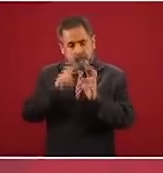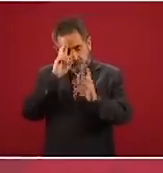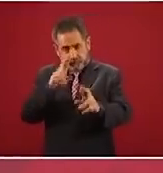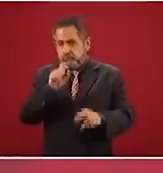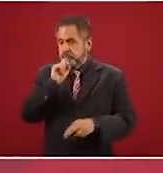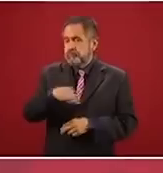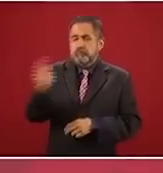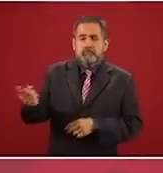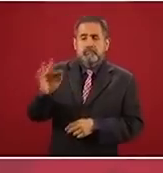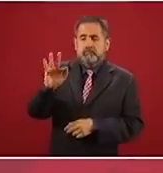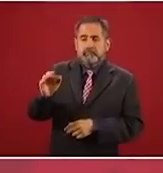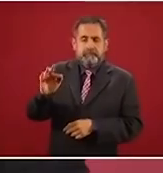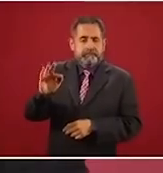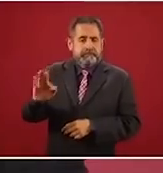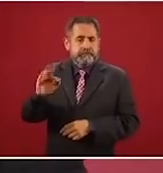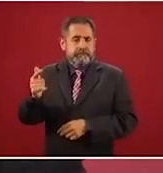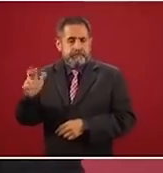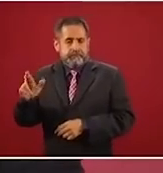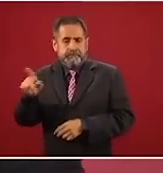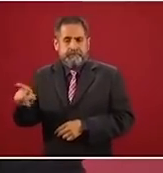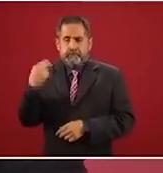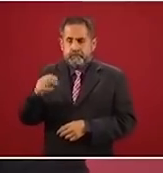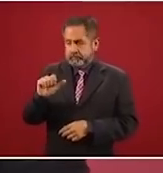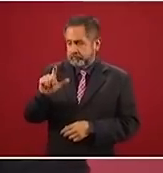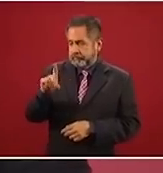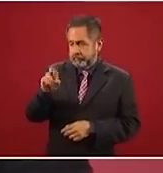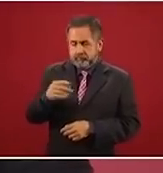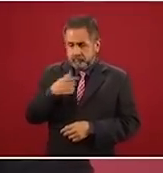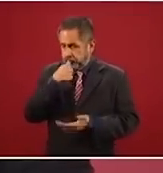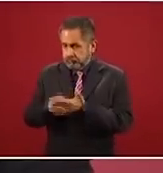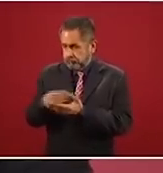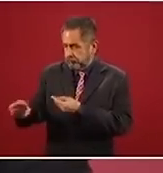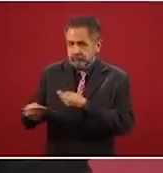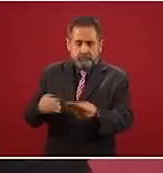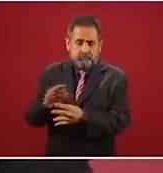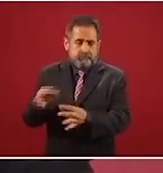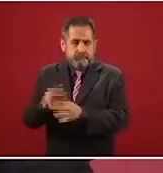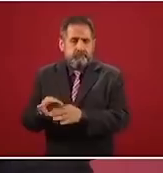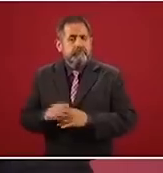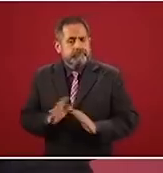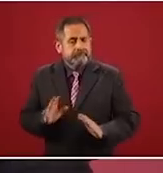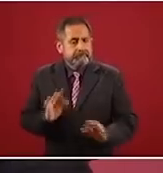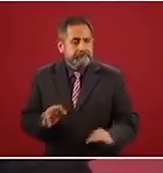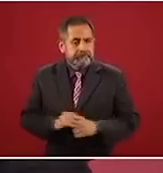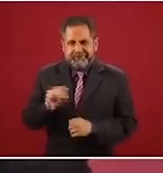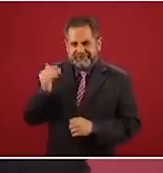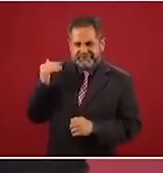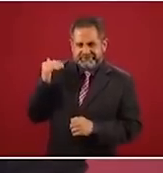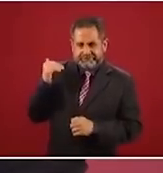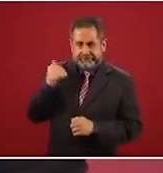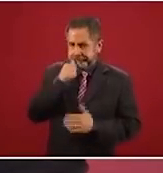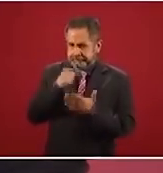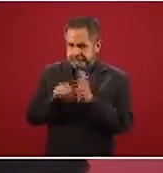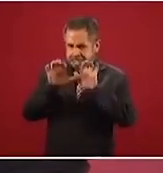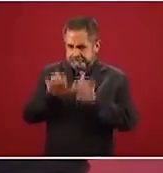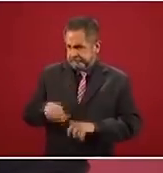fiscal Alejandro Gertz Manero. Les envié hace unos días una